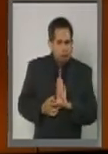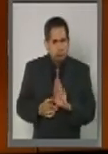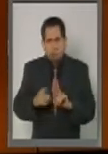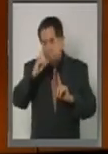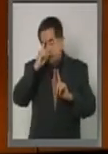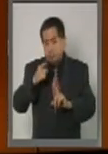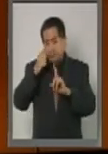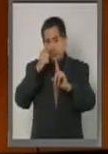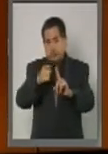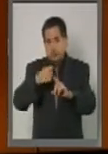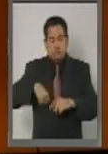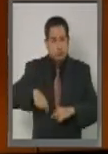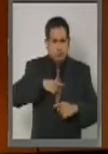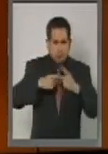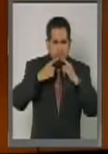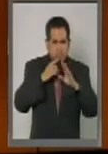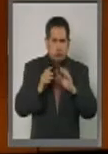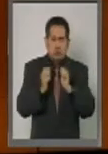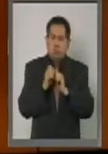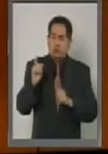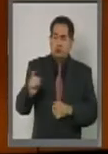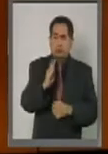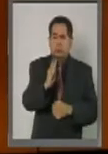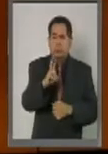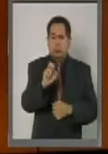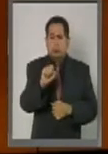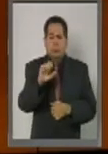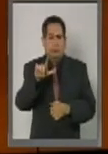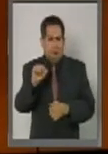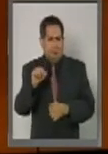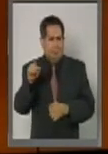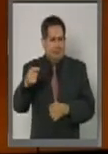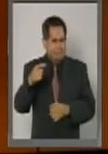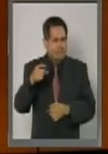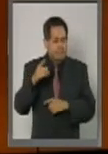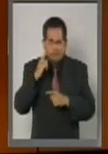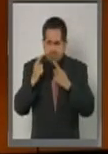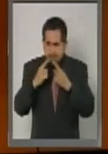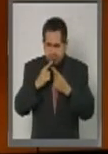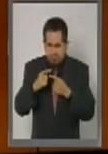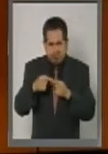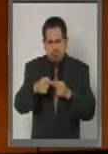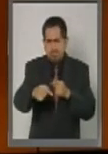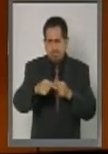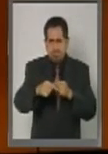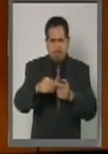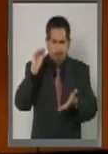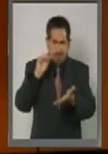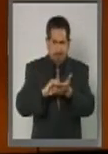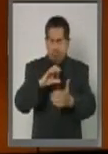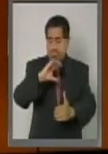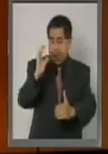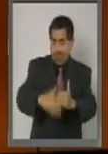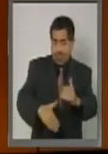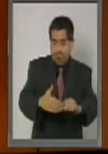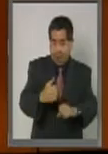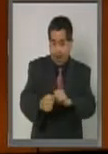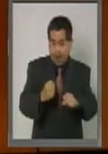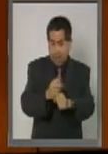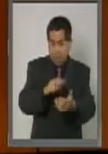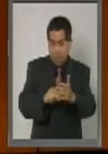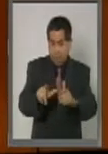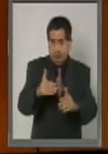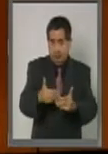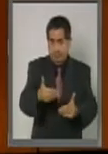que hemos delineado con Bruselas es llegar a la conclusión de este acuerdo antes del final de este año